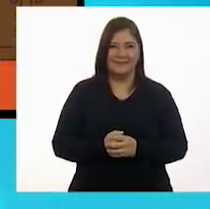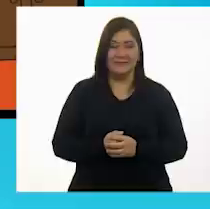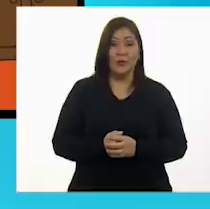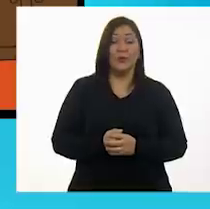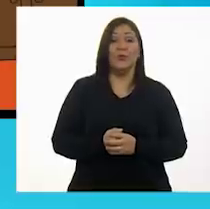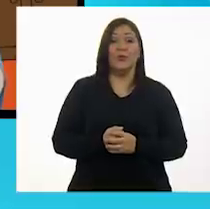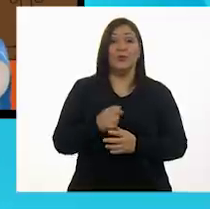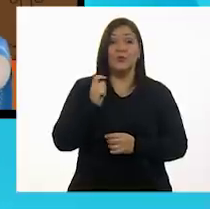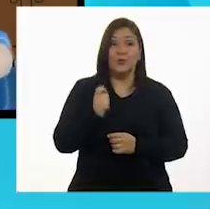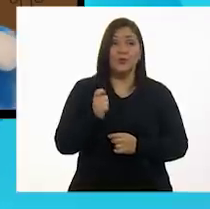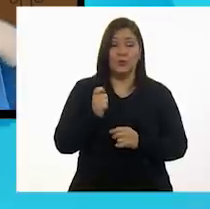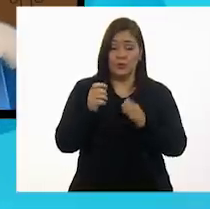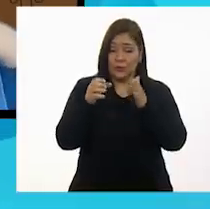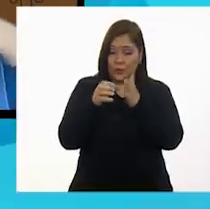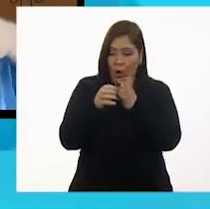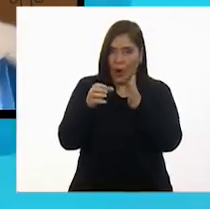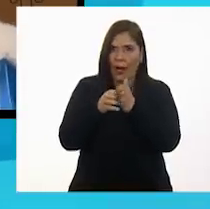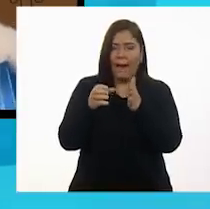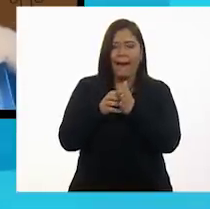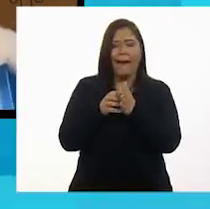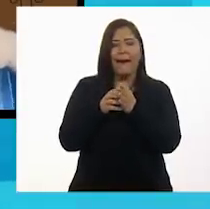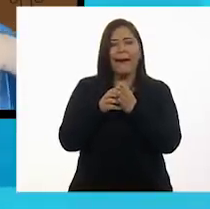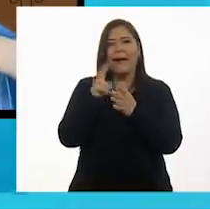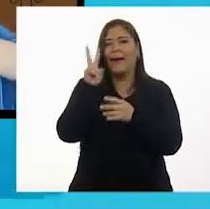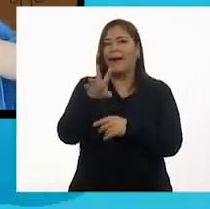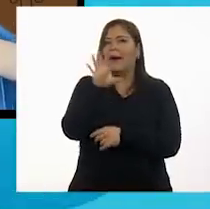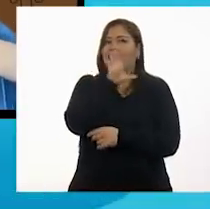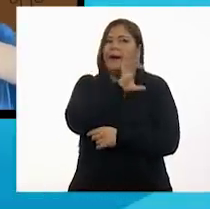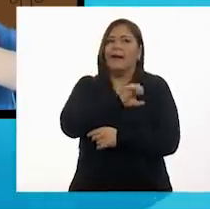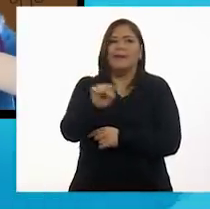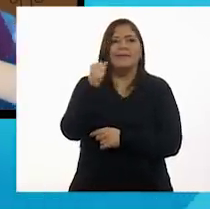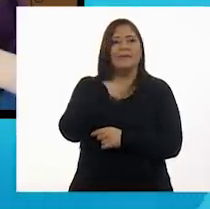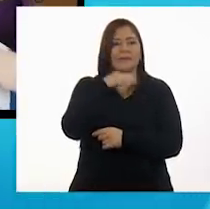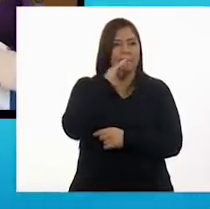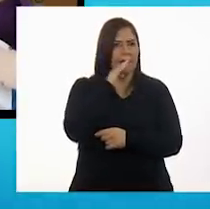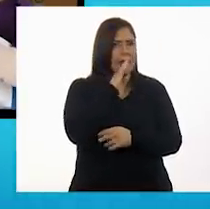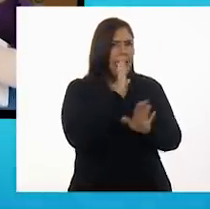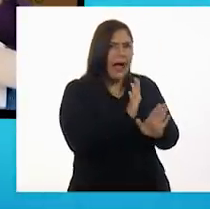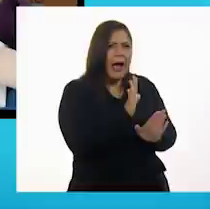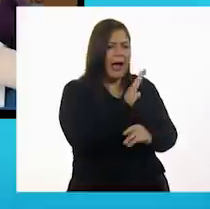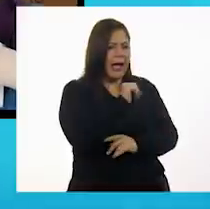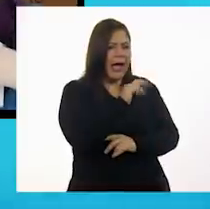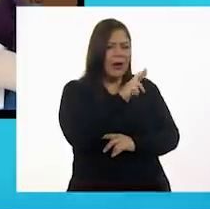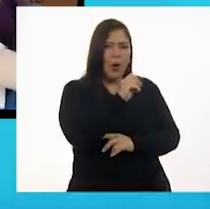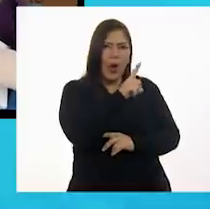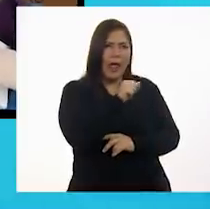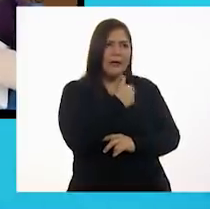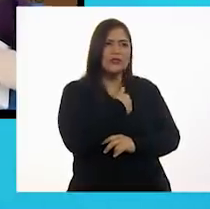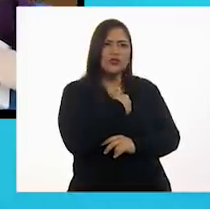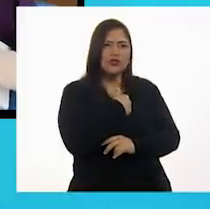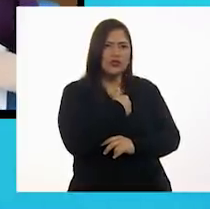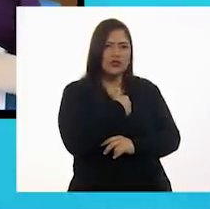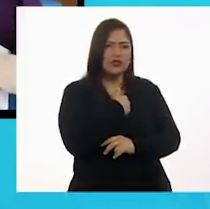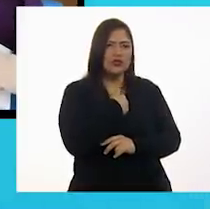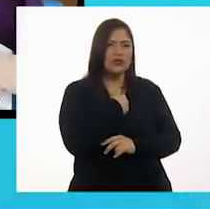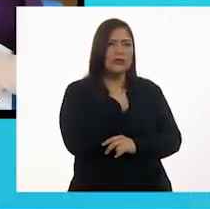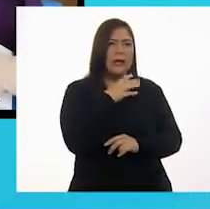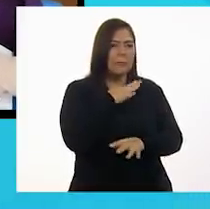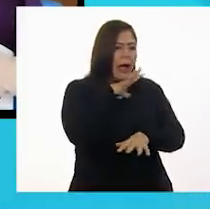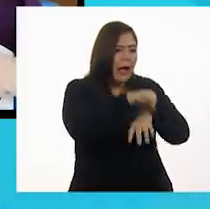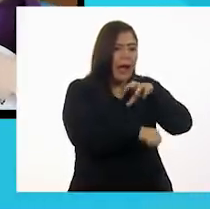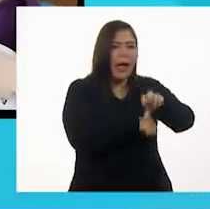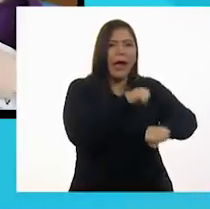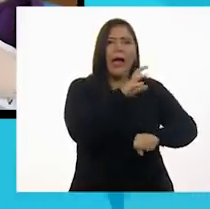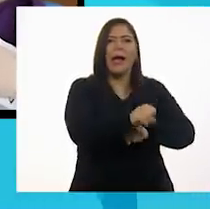¡Uy! Esta caja le va a encantar a mi mamá. ¡Alto ahí, Carola! Soy el cazador de